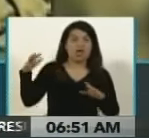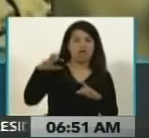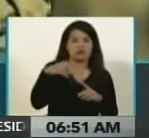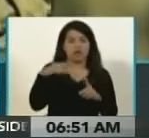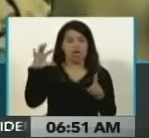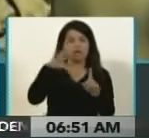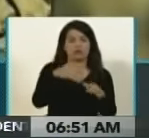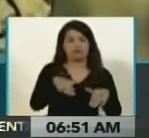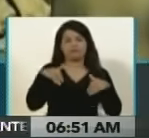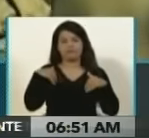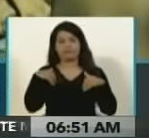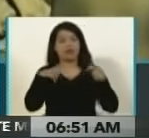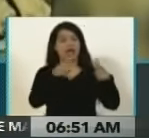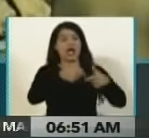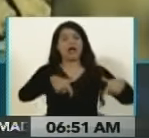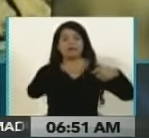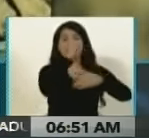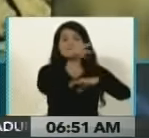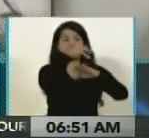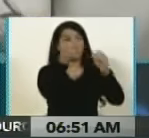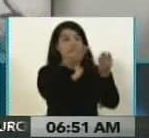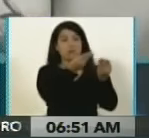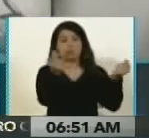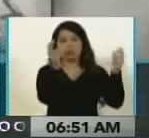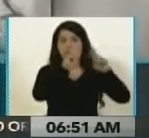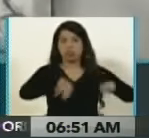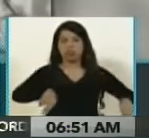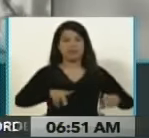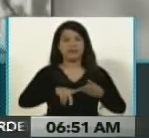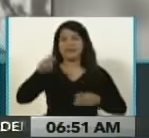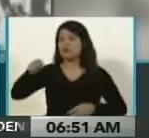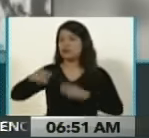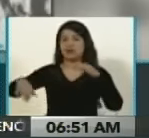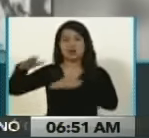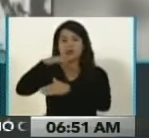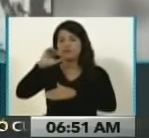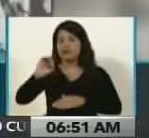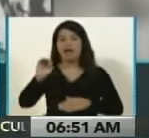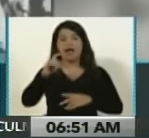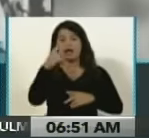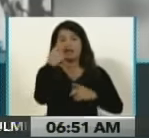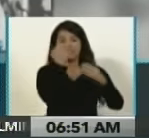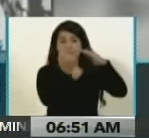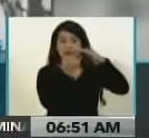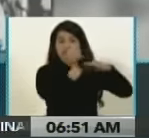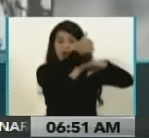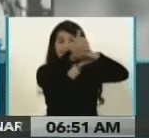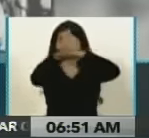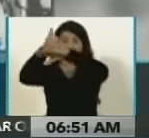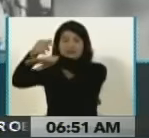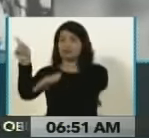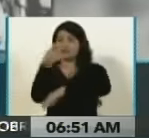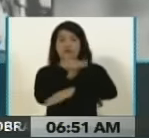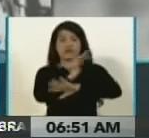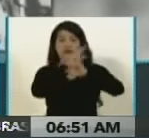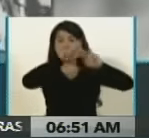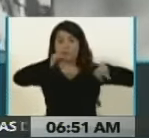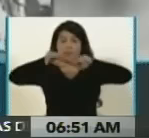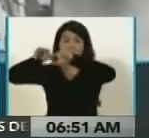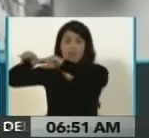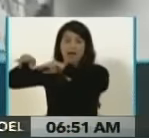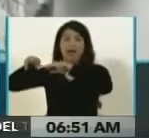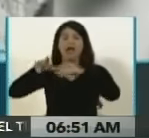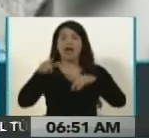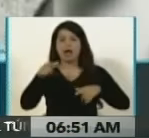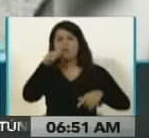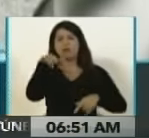está disuelto, no hay tribunales, o sea, hay un vacío institucional de parte de la dominación que favorece que el